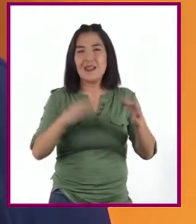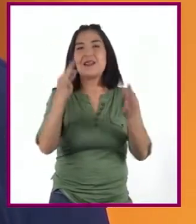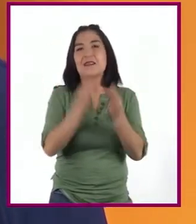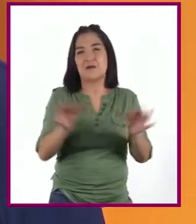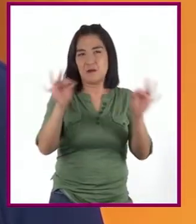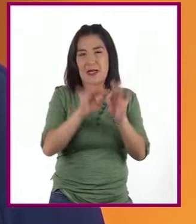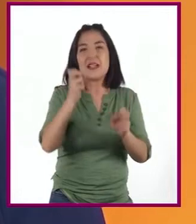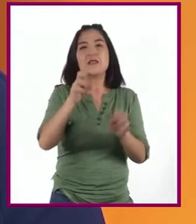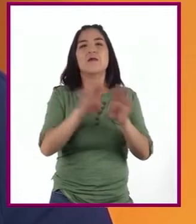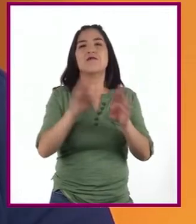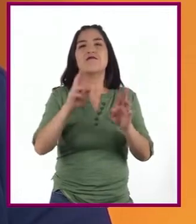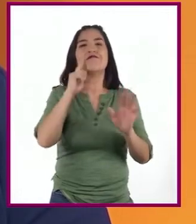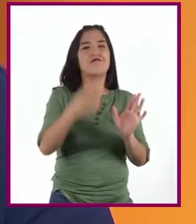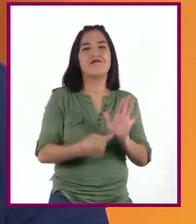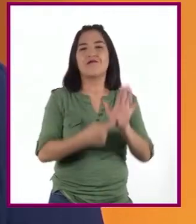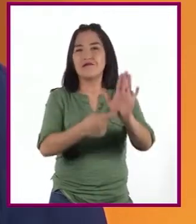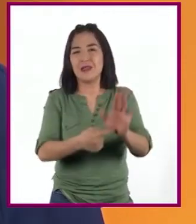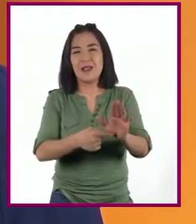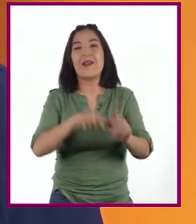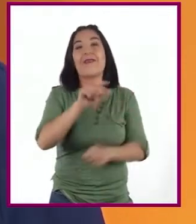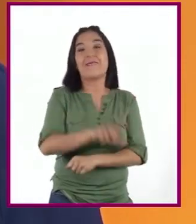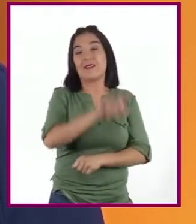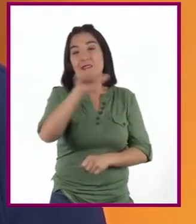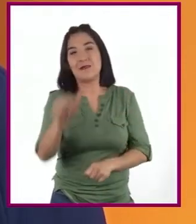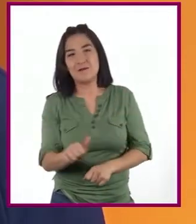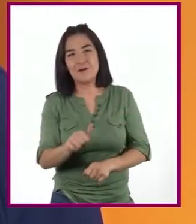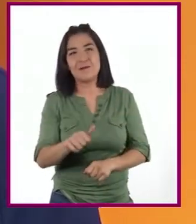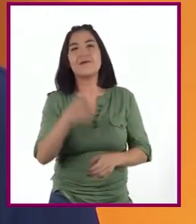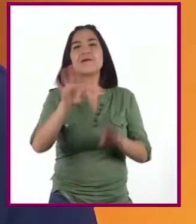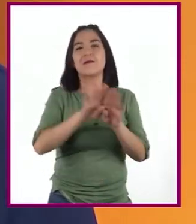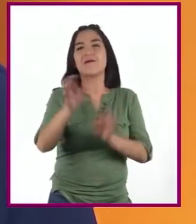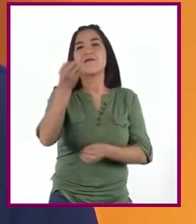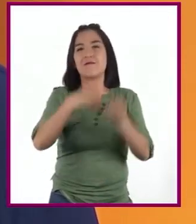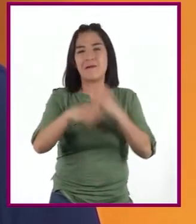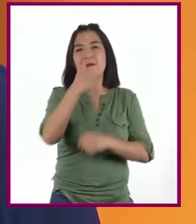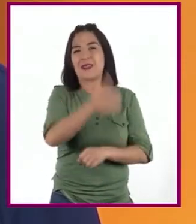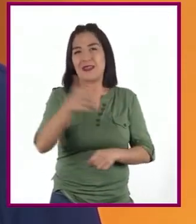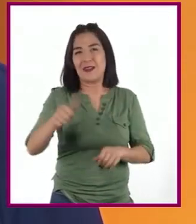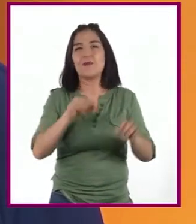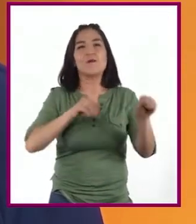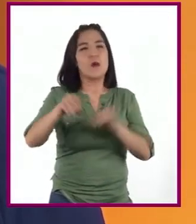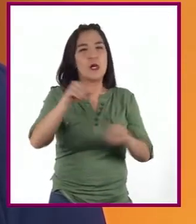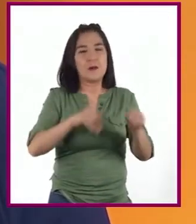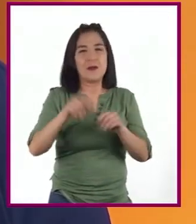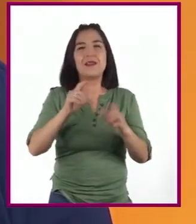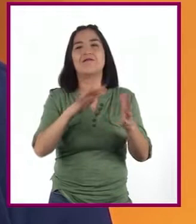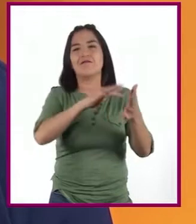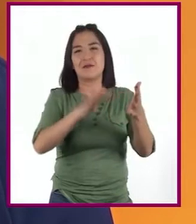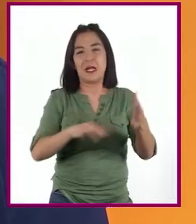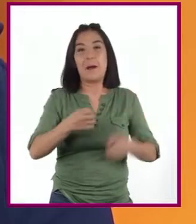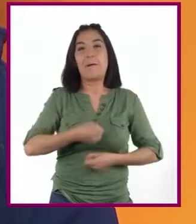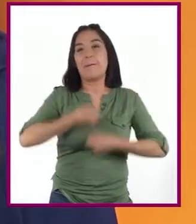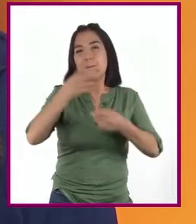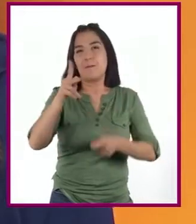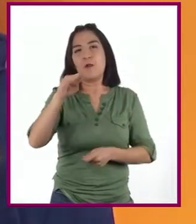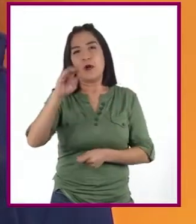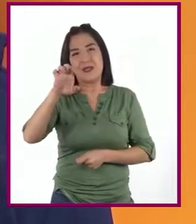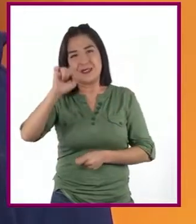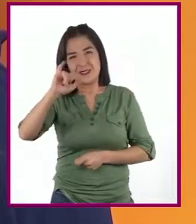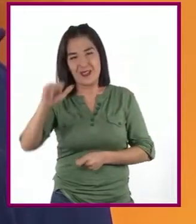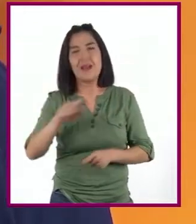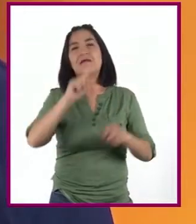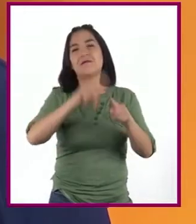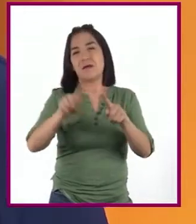cómo se ven reflejados posteriormente en las obras de estos movimientos, como en la poesía y otros